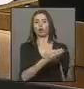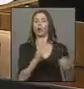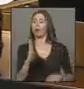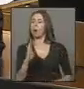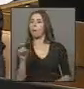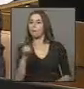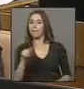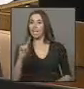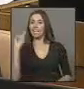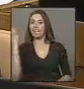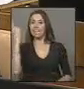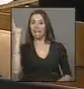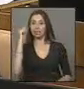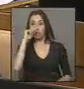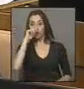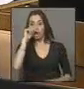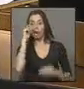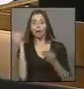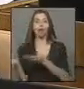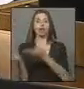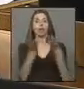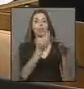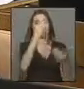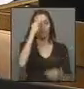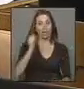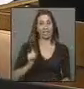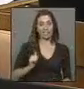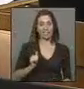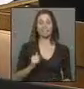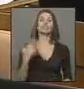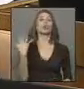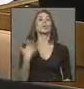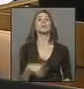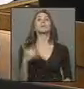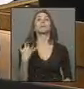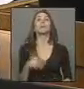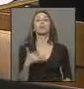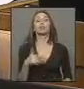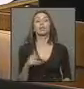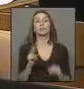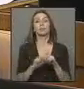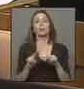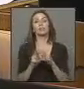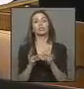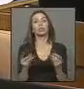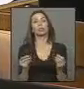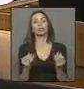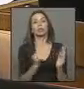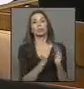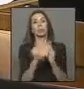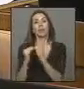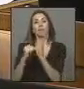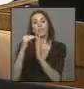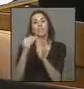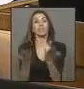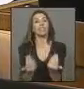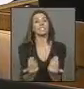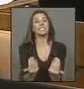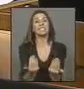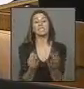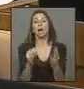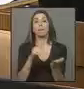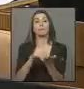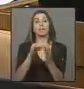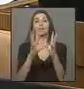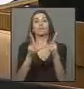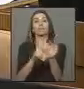parte de bienes nacionales al Ejército, es muy importante, repito, para concretar las soluciones habitacionales que necesitan miles